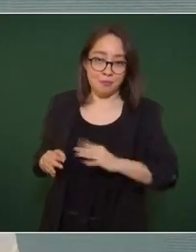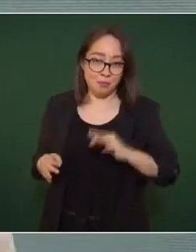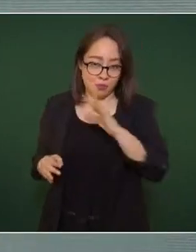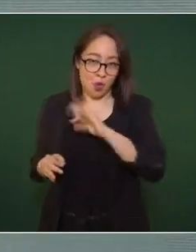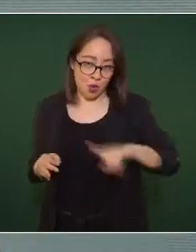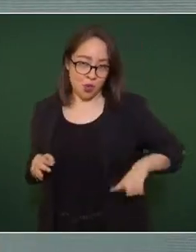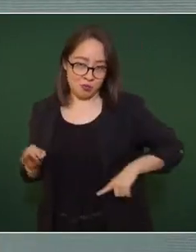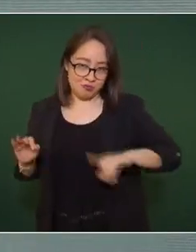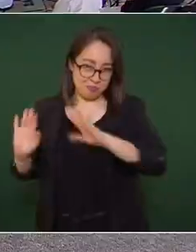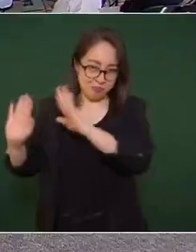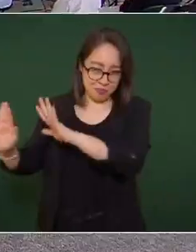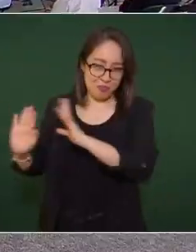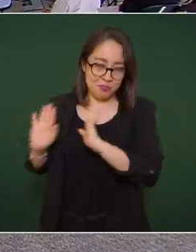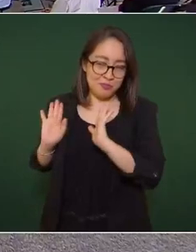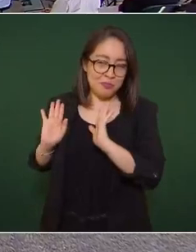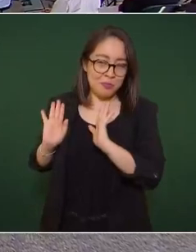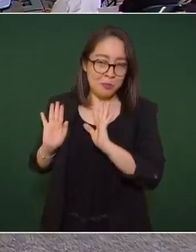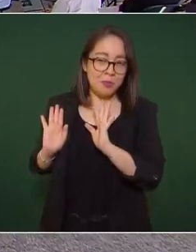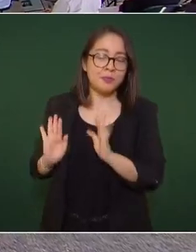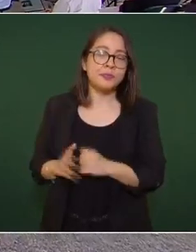Me enteré